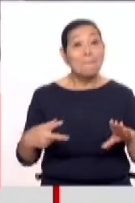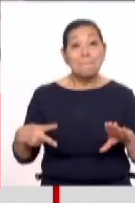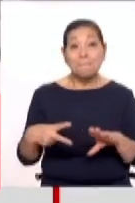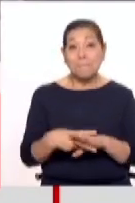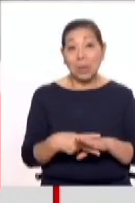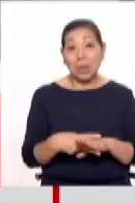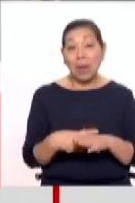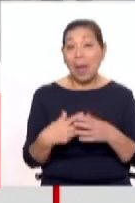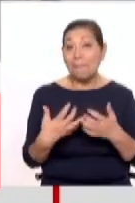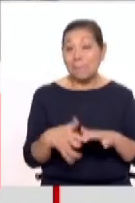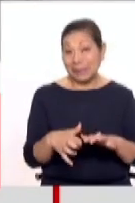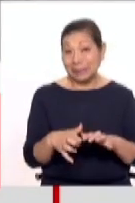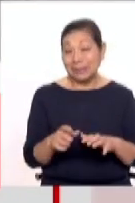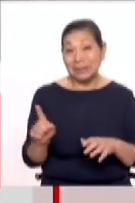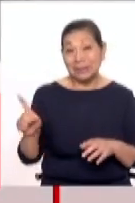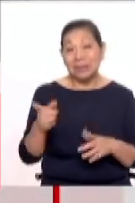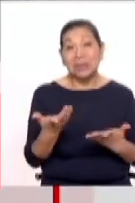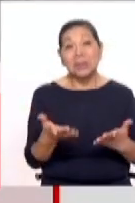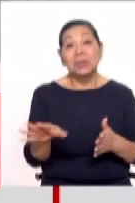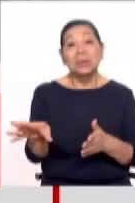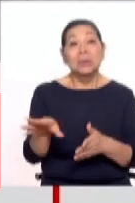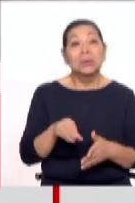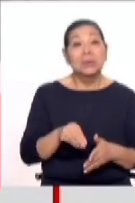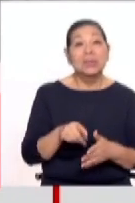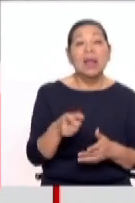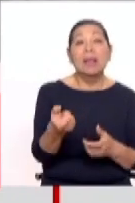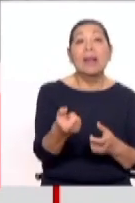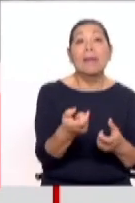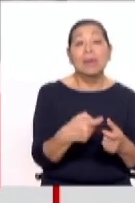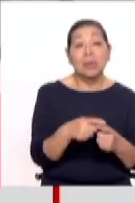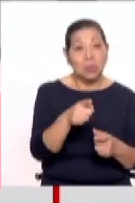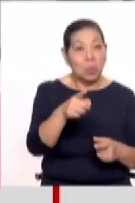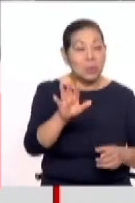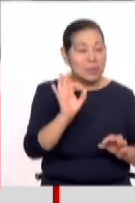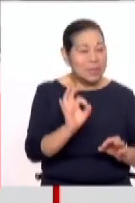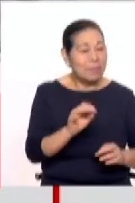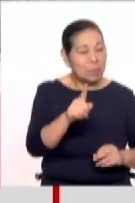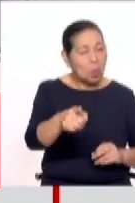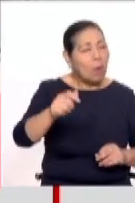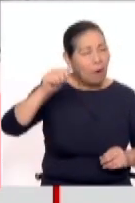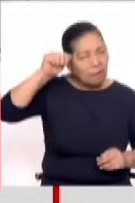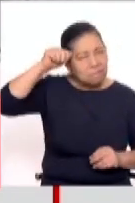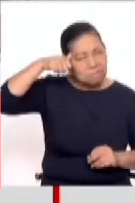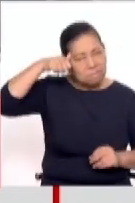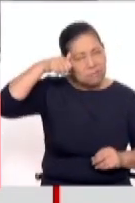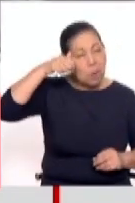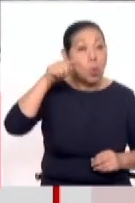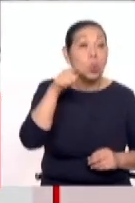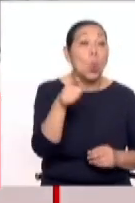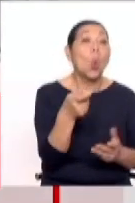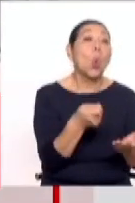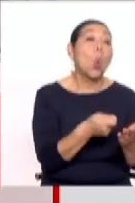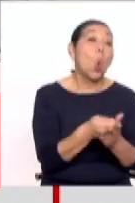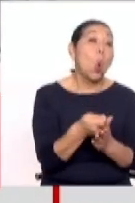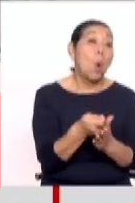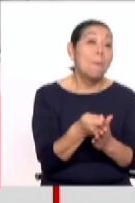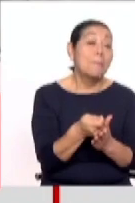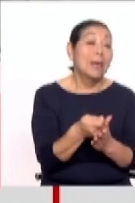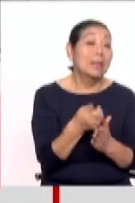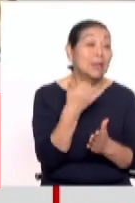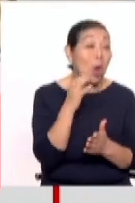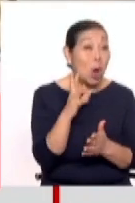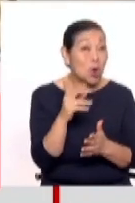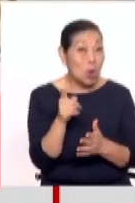bloqueado por las empresas operadoras a solicitud de los OSIPTEL. Recuerden que si nosotros compramos un equipo